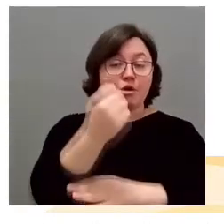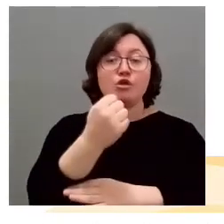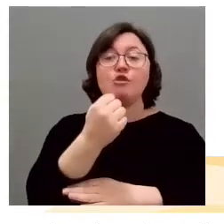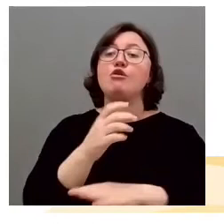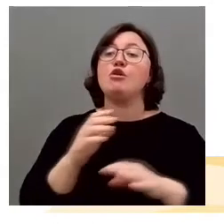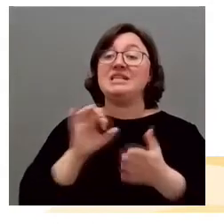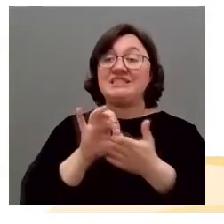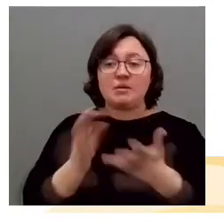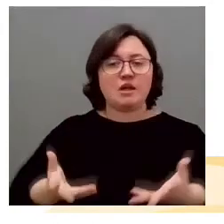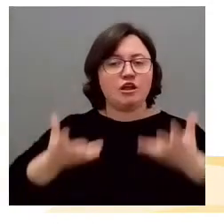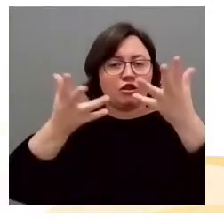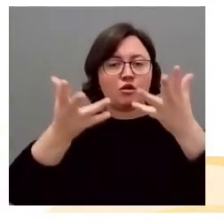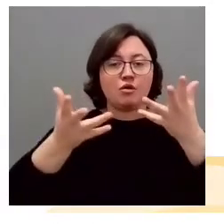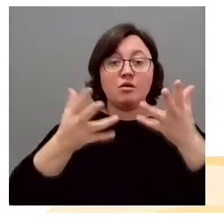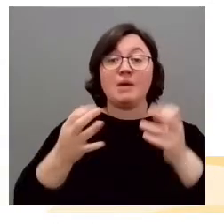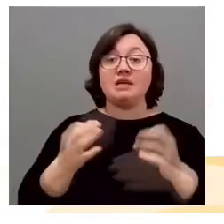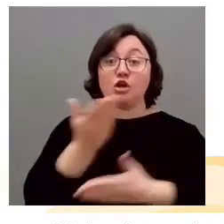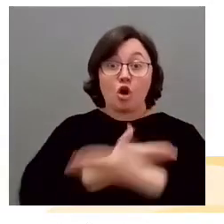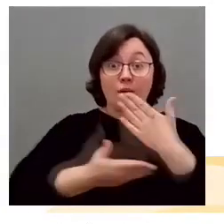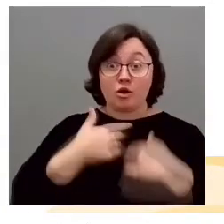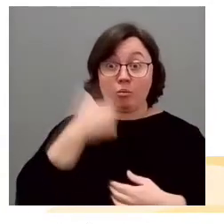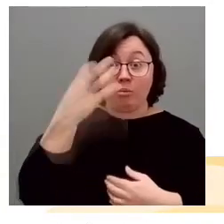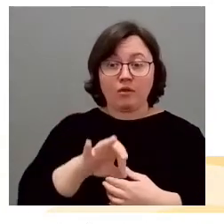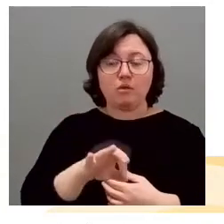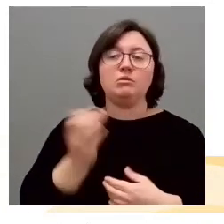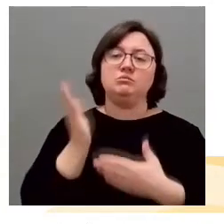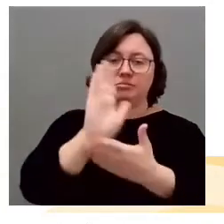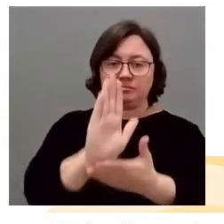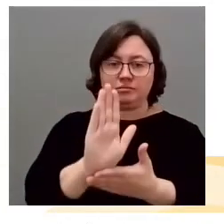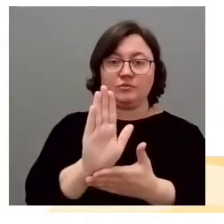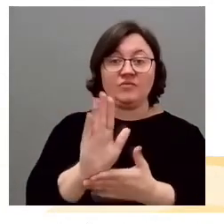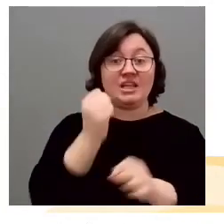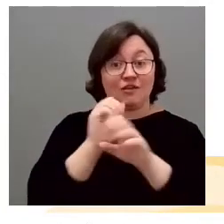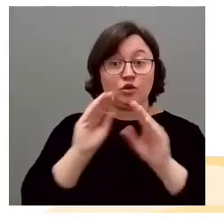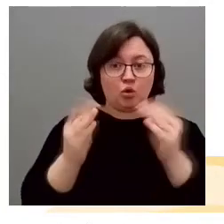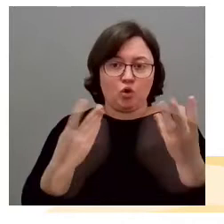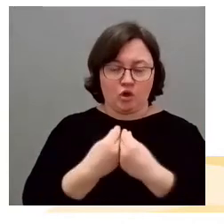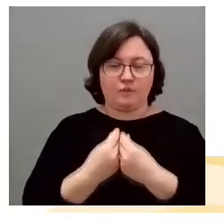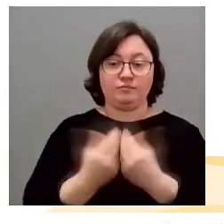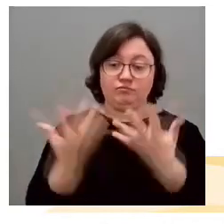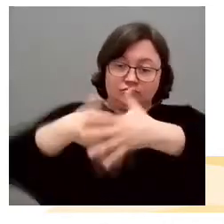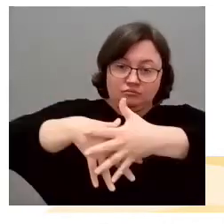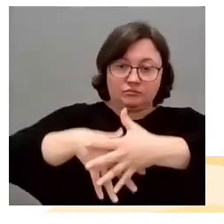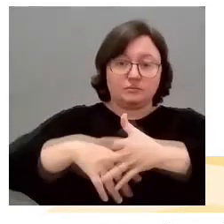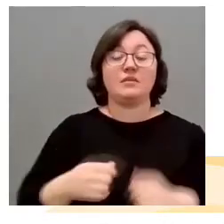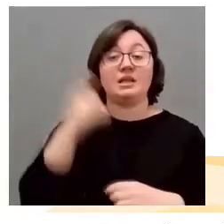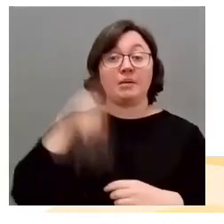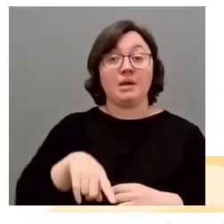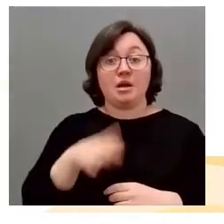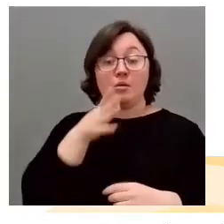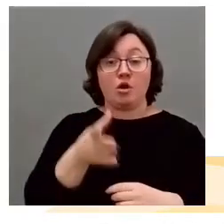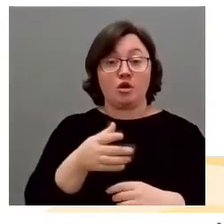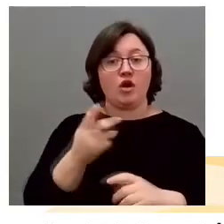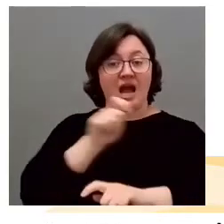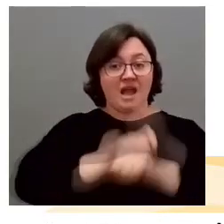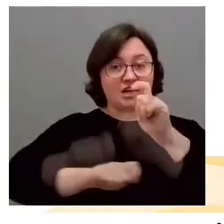dando servicio y colaborando lo que podíamos desde la Administración con vuestro trabajo, ¿no? Y además porque lo componéis, y no me